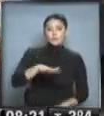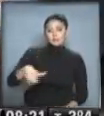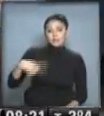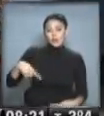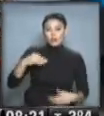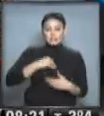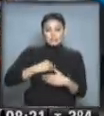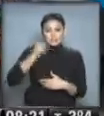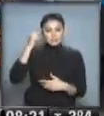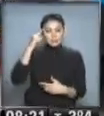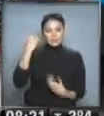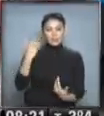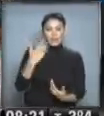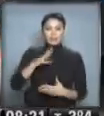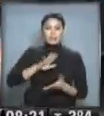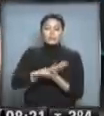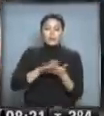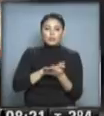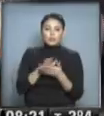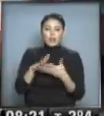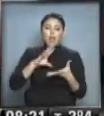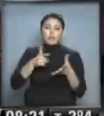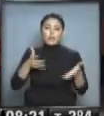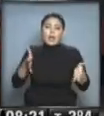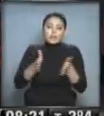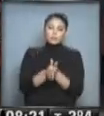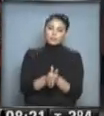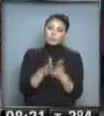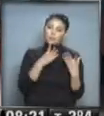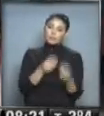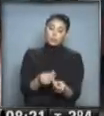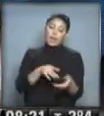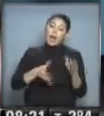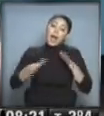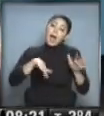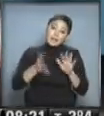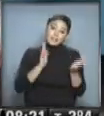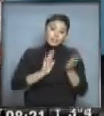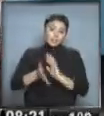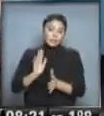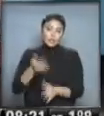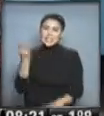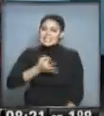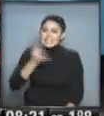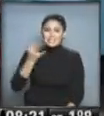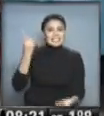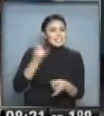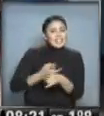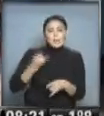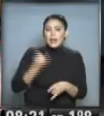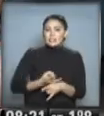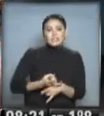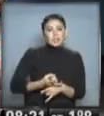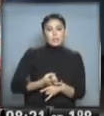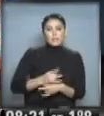puedan superarlo a través de un acompañamiento a veces a través de un tratamiento pero no siempre necesariamente